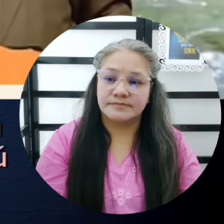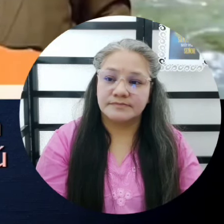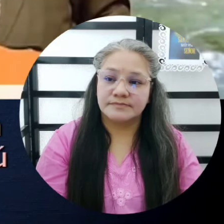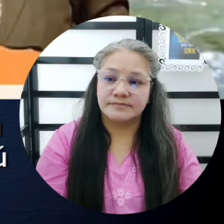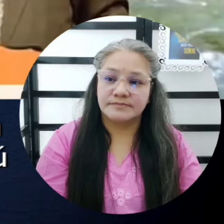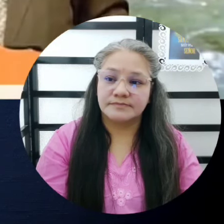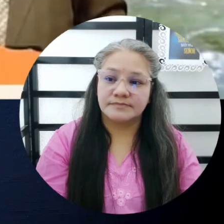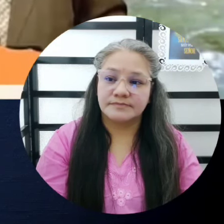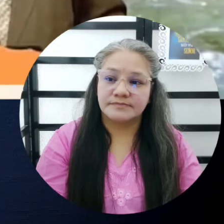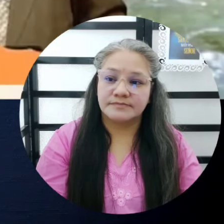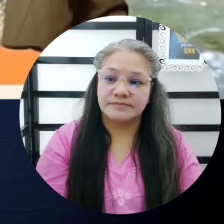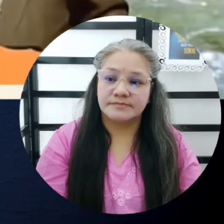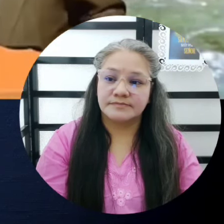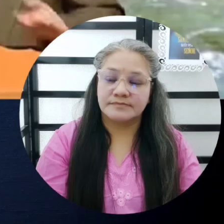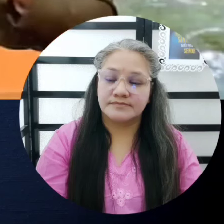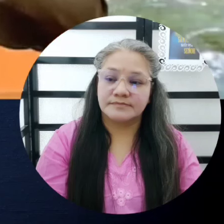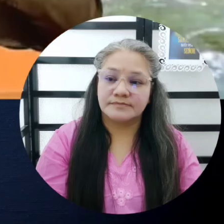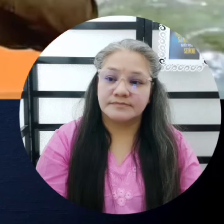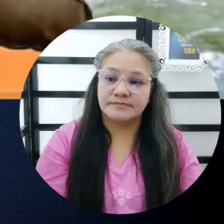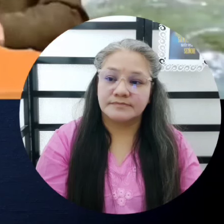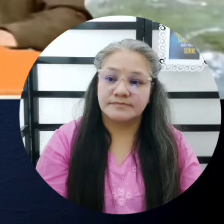Escoge otra mujer que tú la hagas reina.